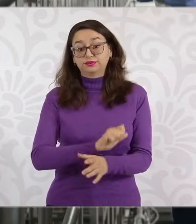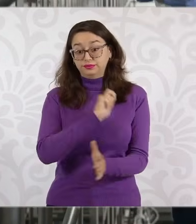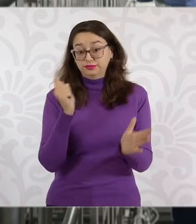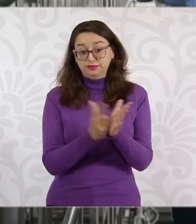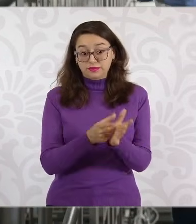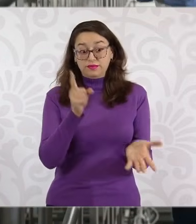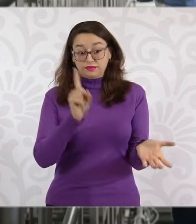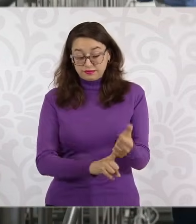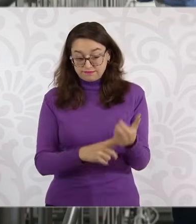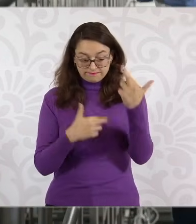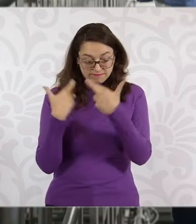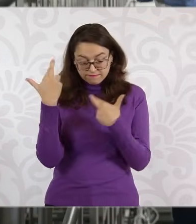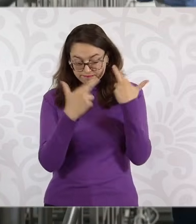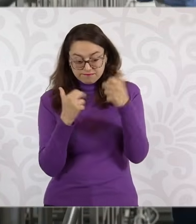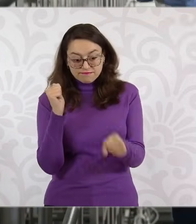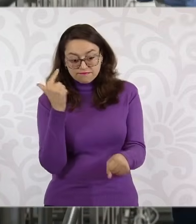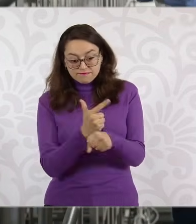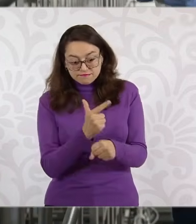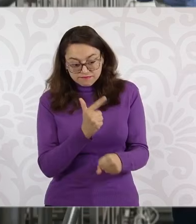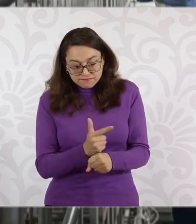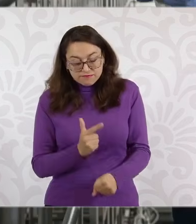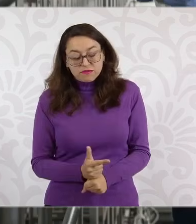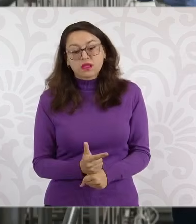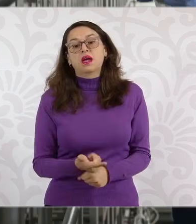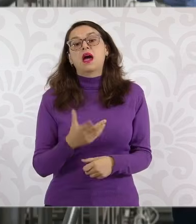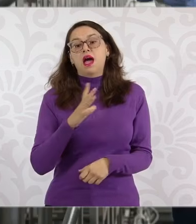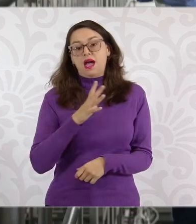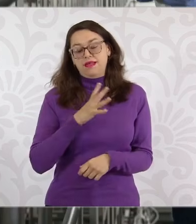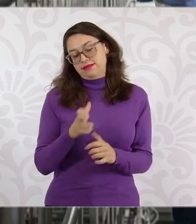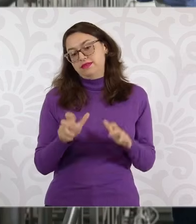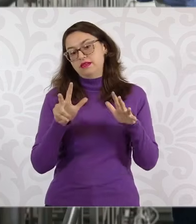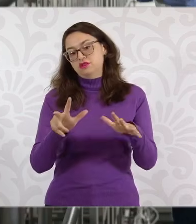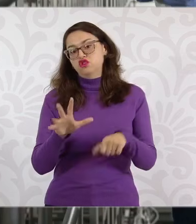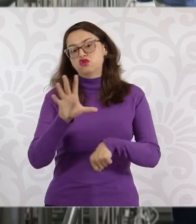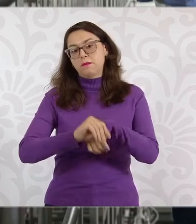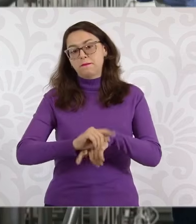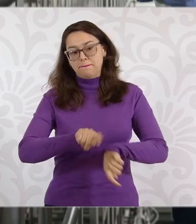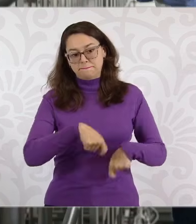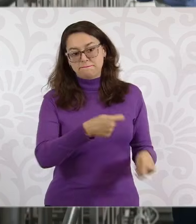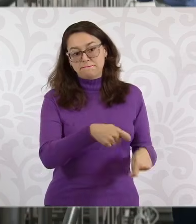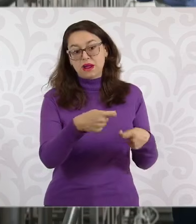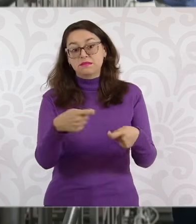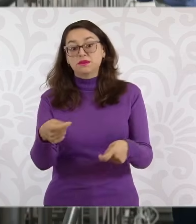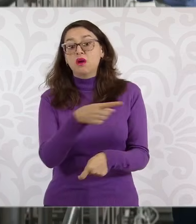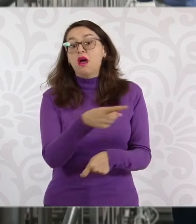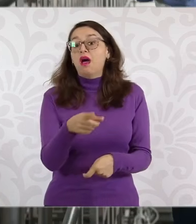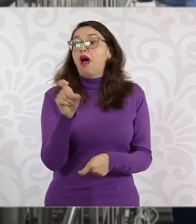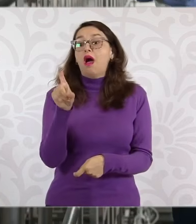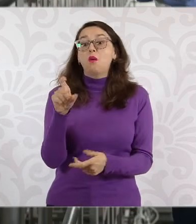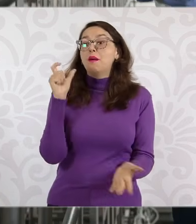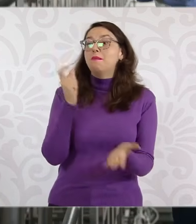hizo una revisión y detectamos que se tienen 18 títulos en donde no se está pagando por un poco más